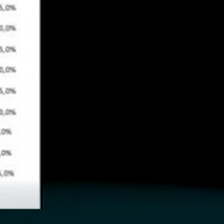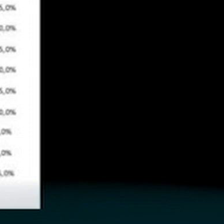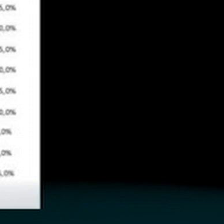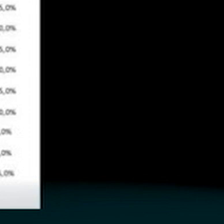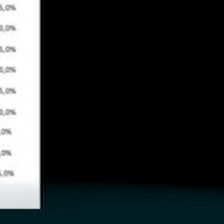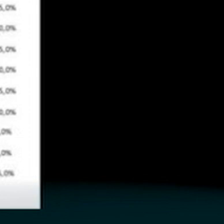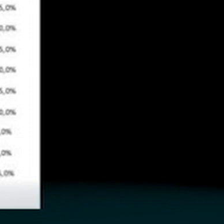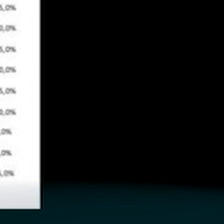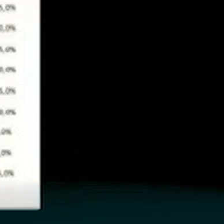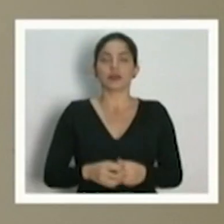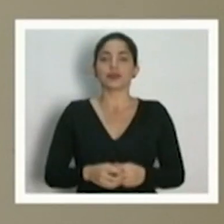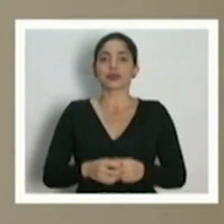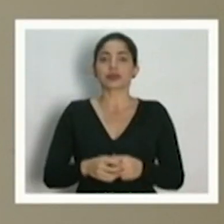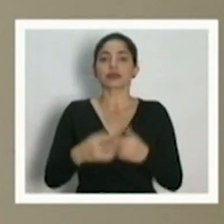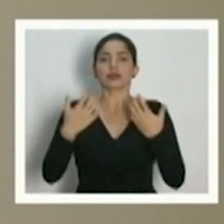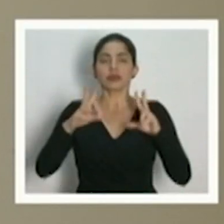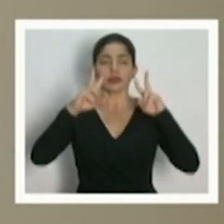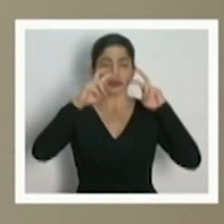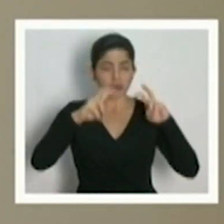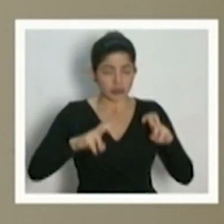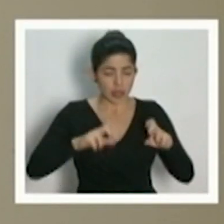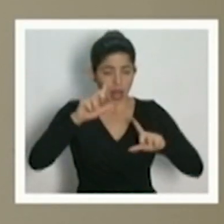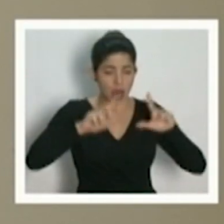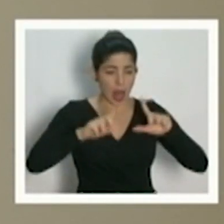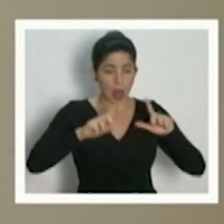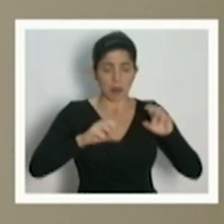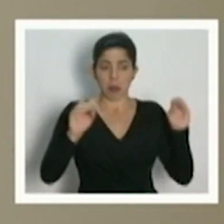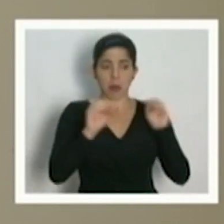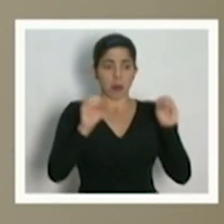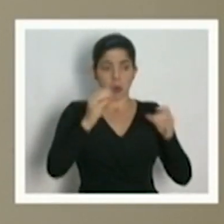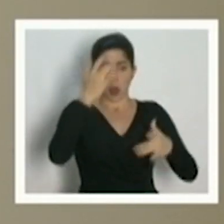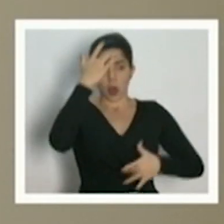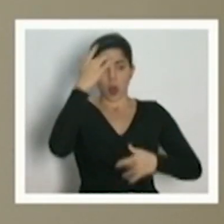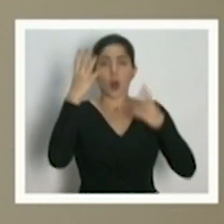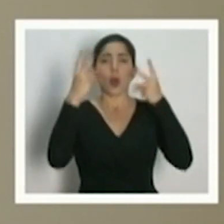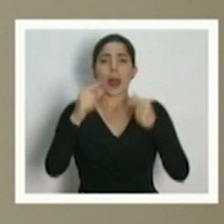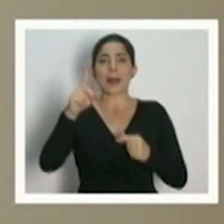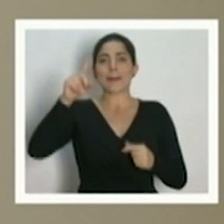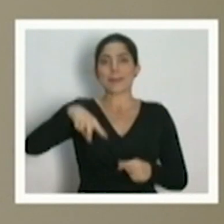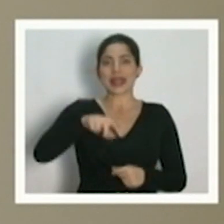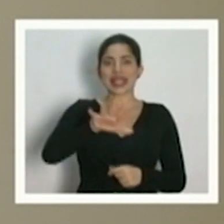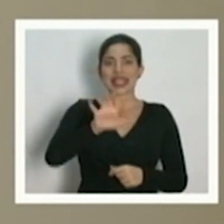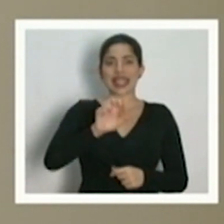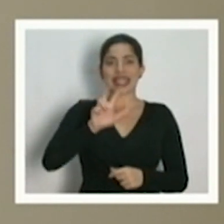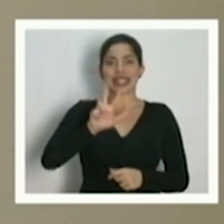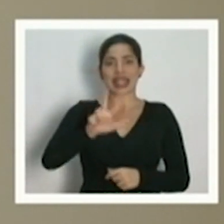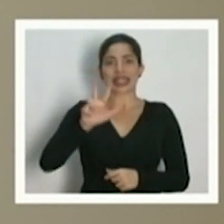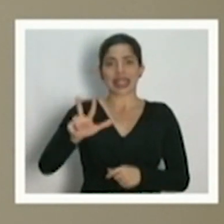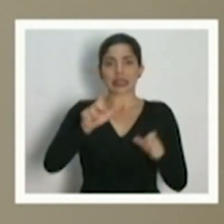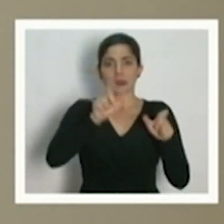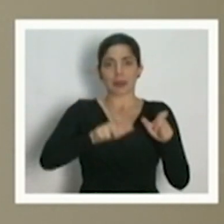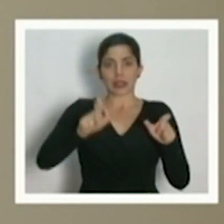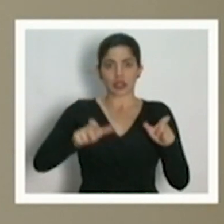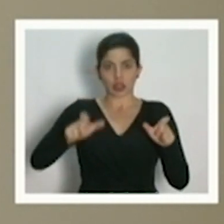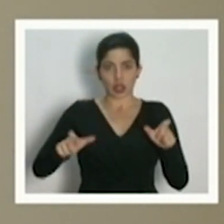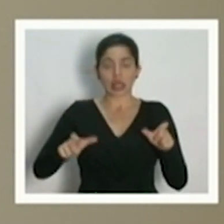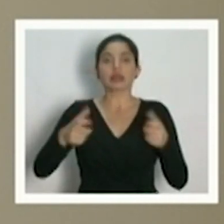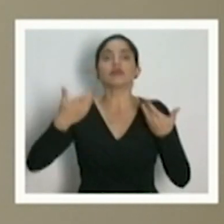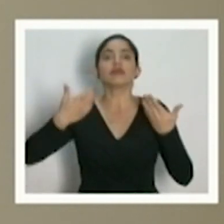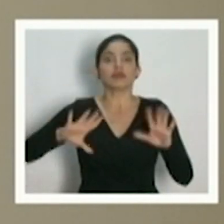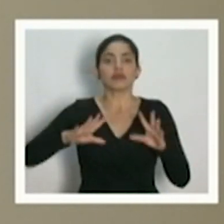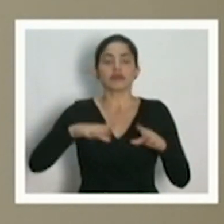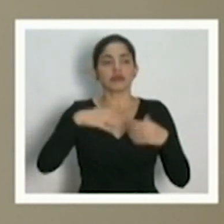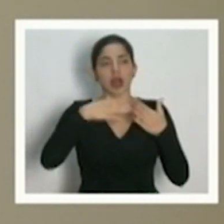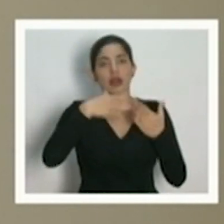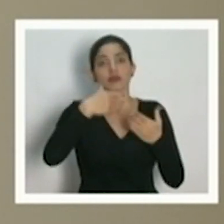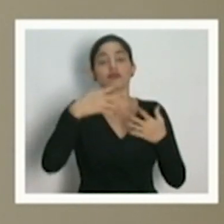edad son 7. Han descartado un total de 1.533 personas. Ya han sido dadas